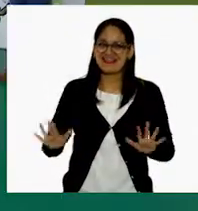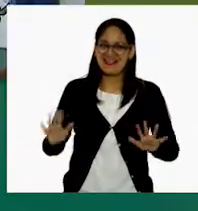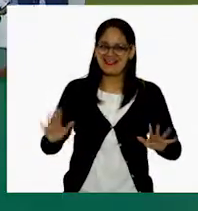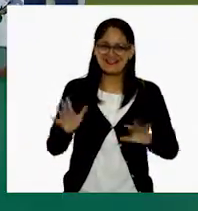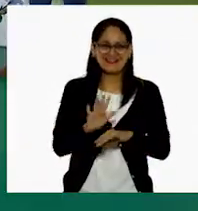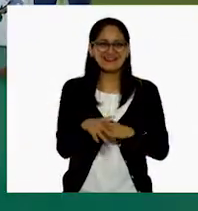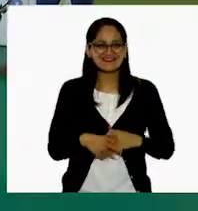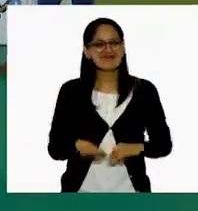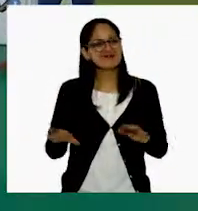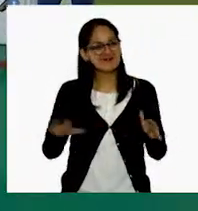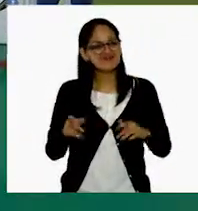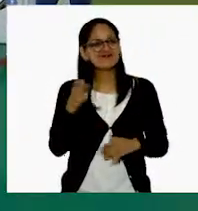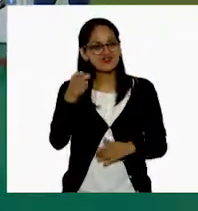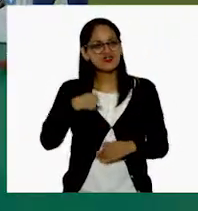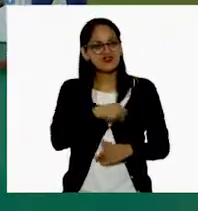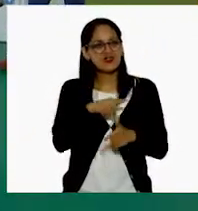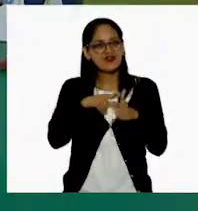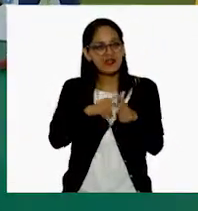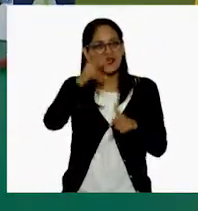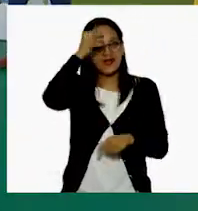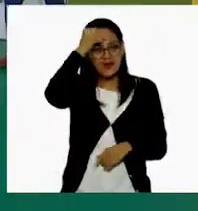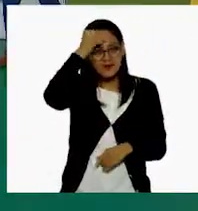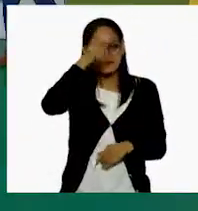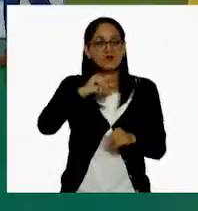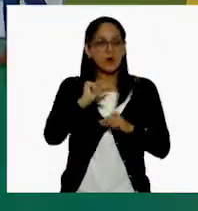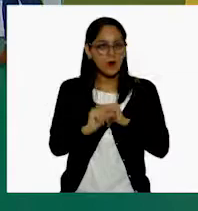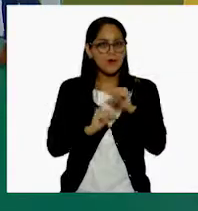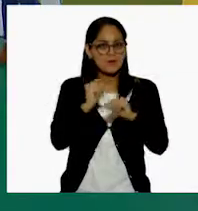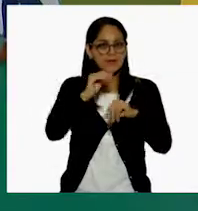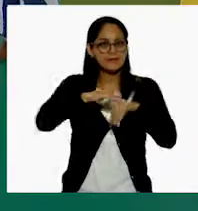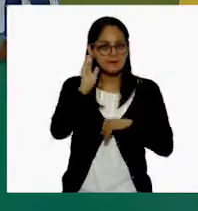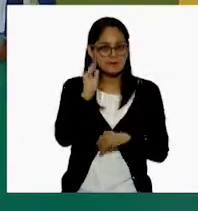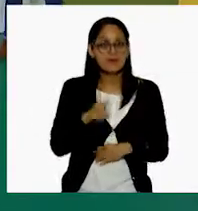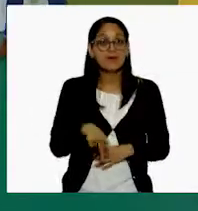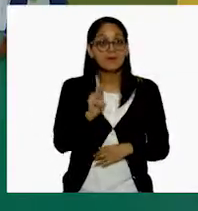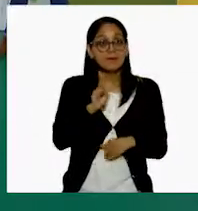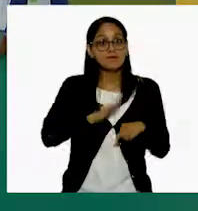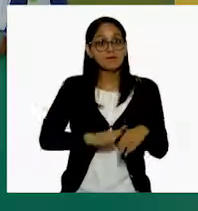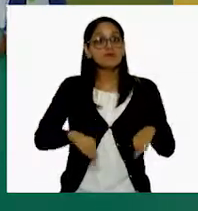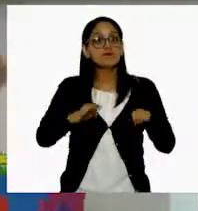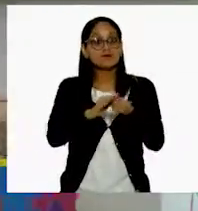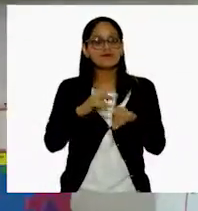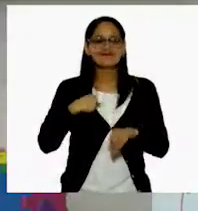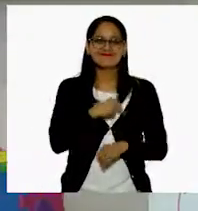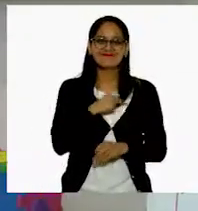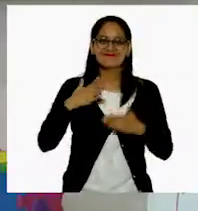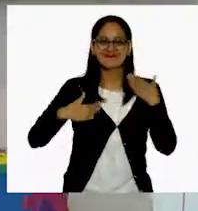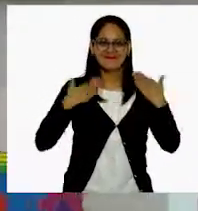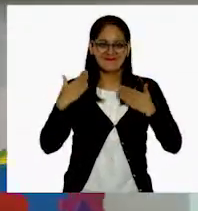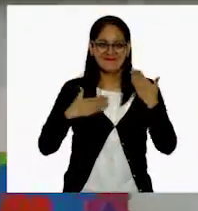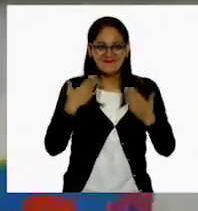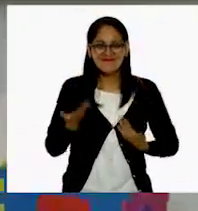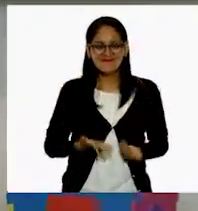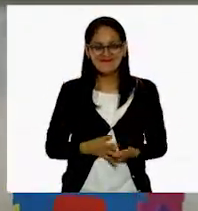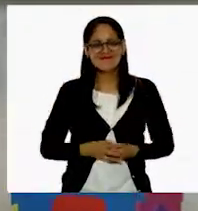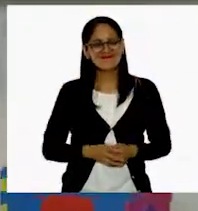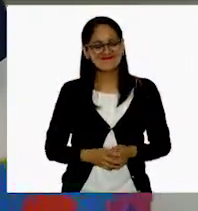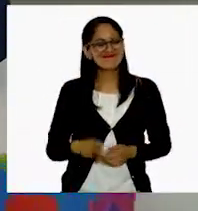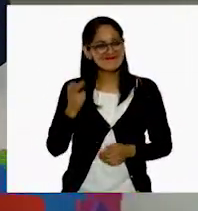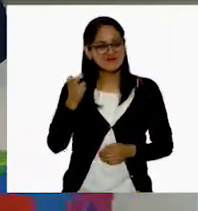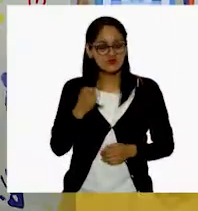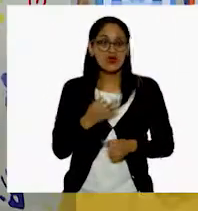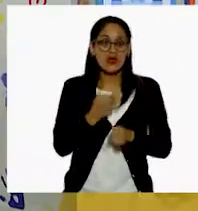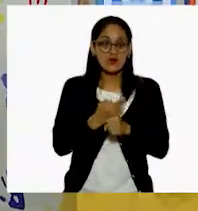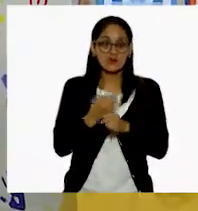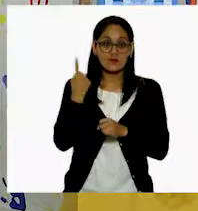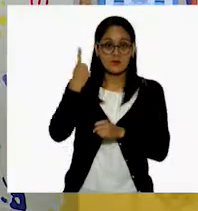No, para eso vamos a seguir aprendiendo un poco más y sobre todo vamos a seguir divirtiéndonos. Sí. El ciclo